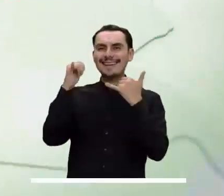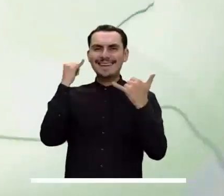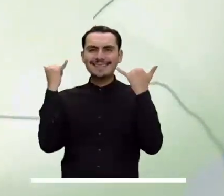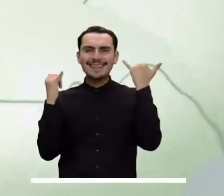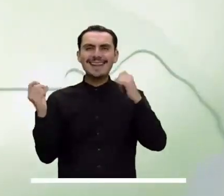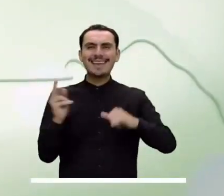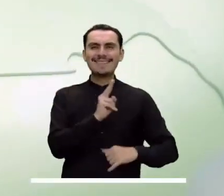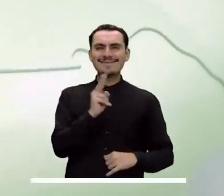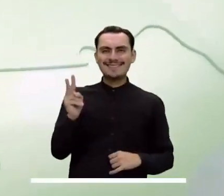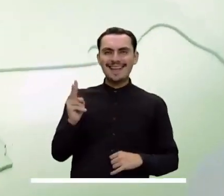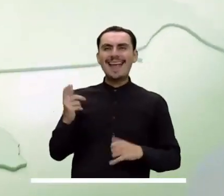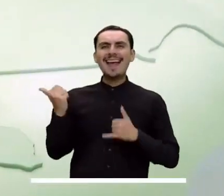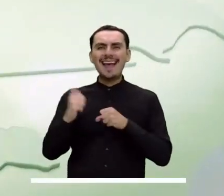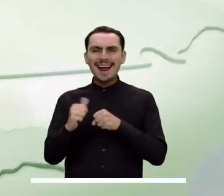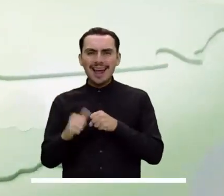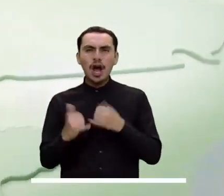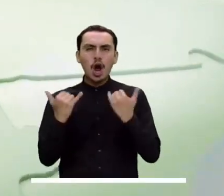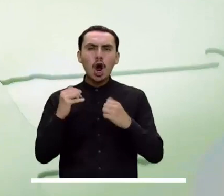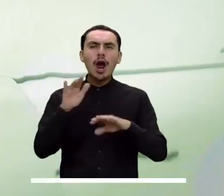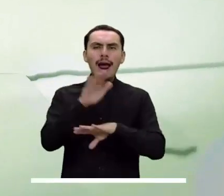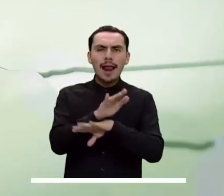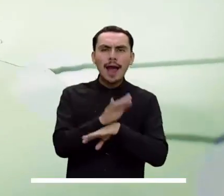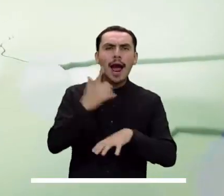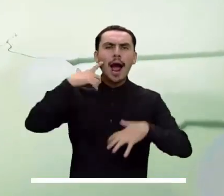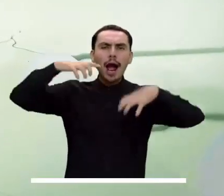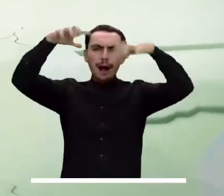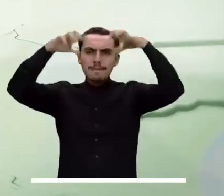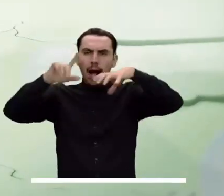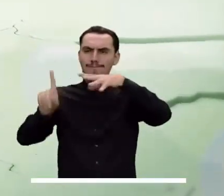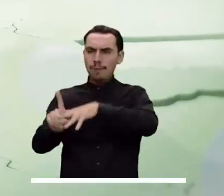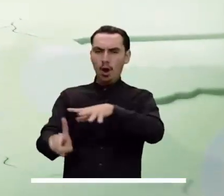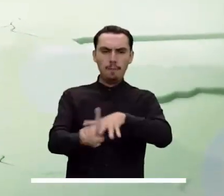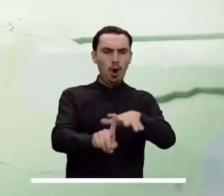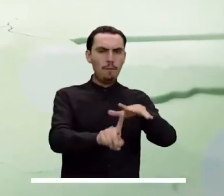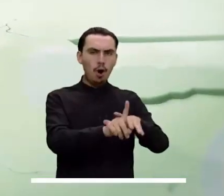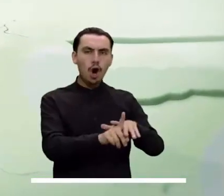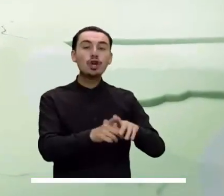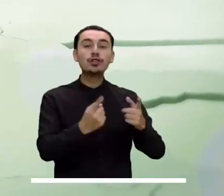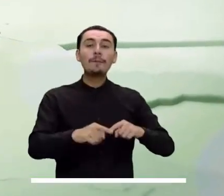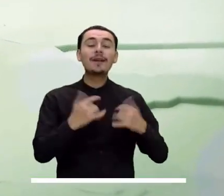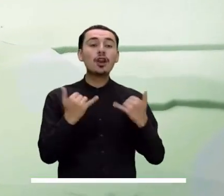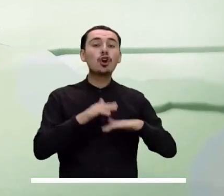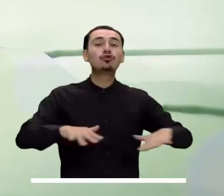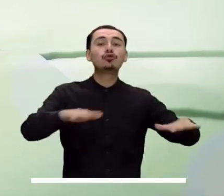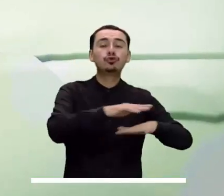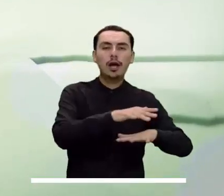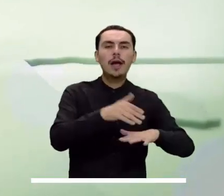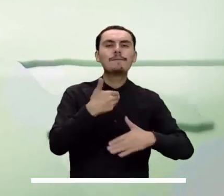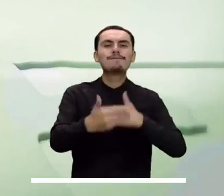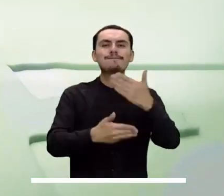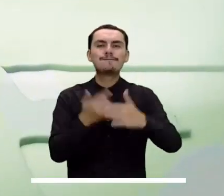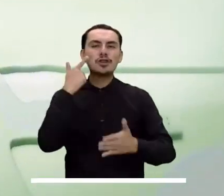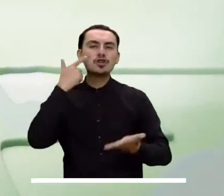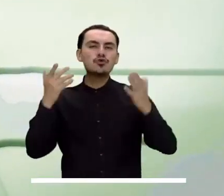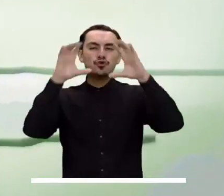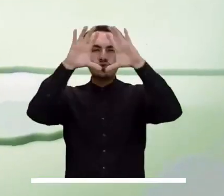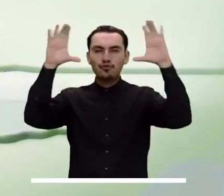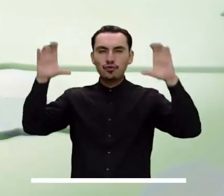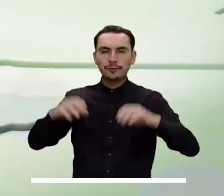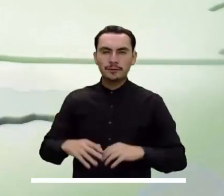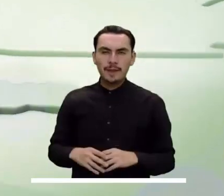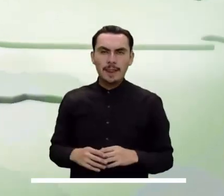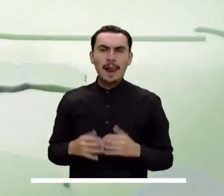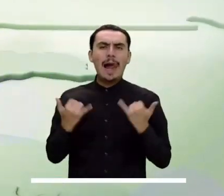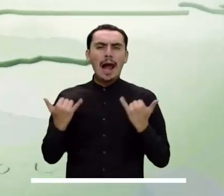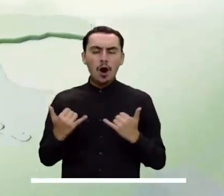Meta, Casanare, Vichada y Arauca reciben la tarde con varios chubascos, mientras la Orinoquía permanecerá con cielo ligeramente